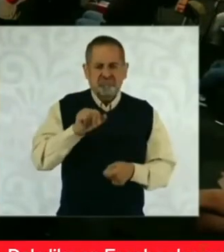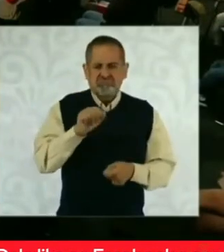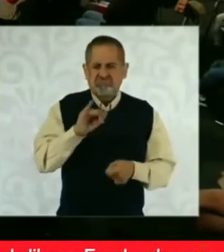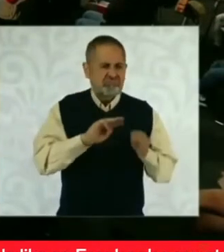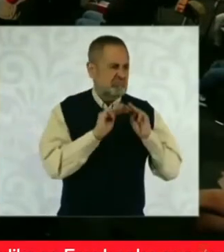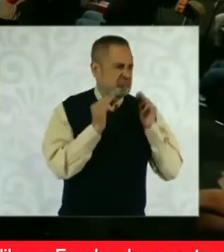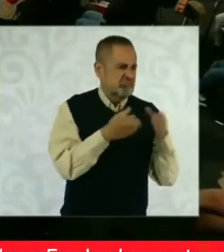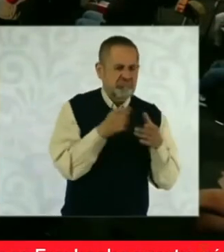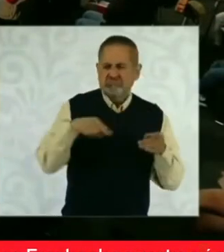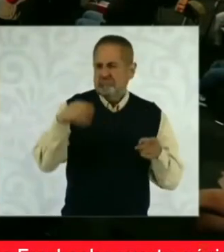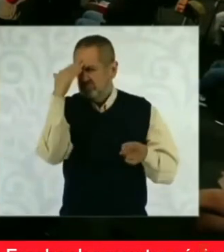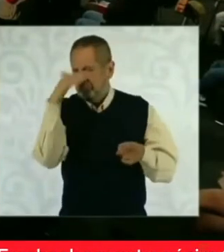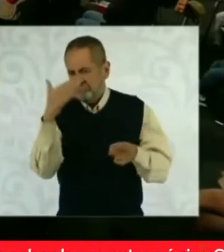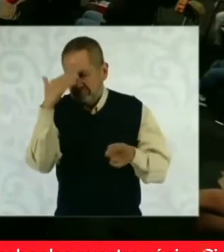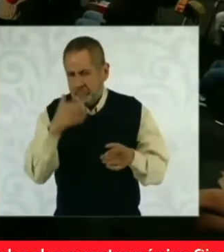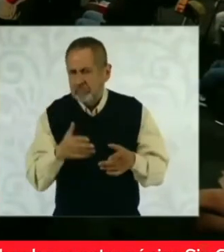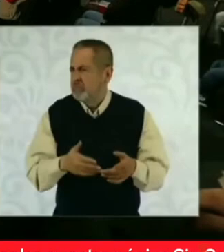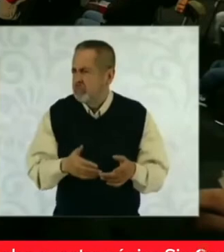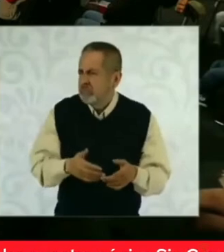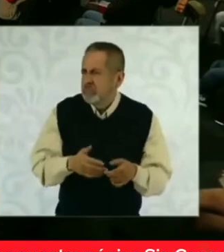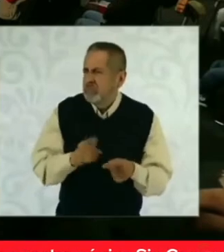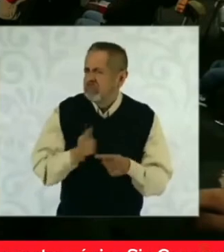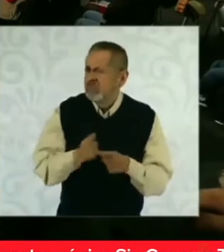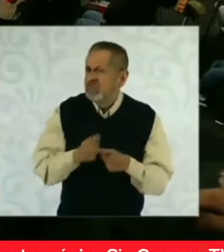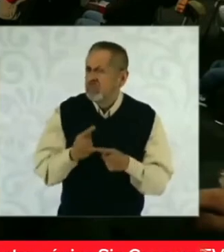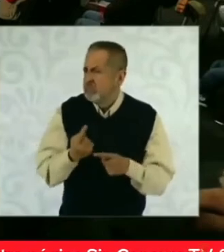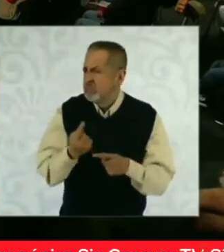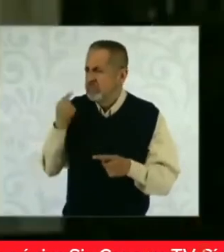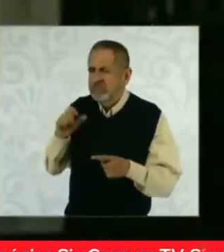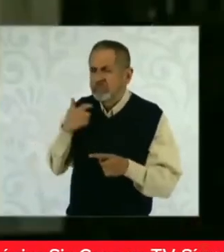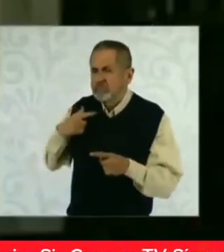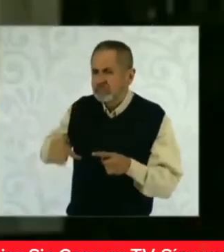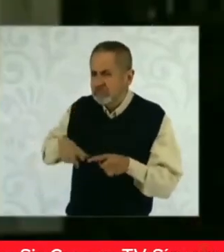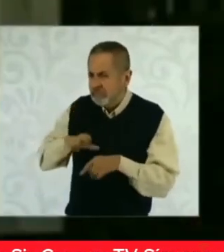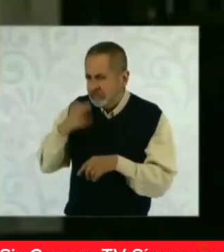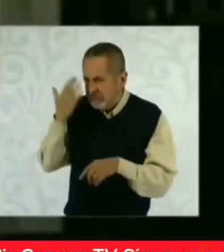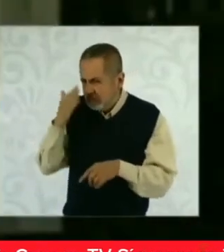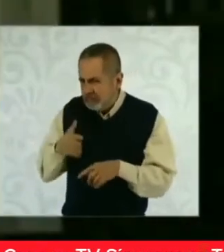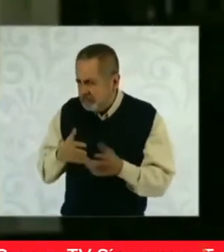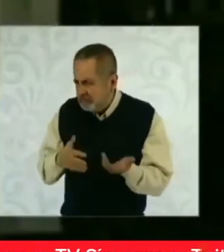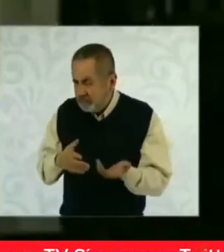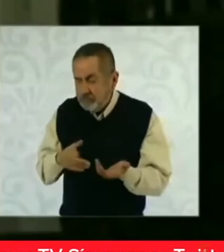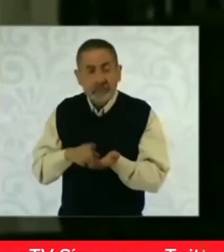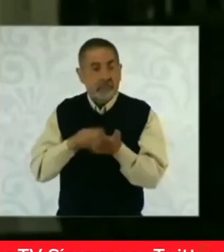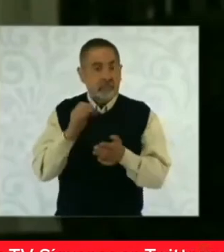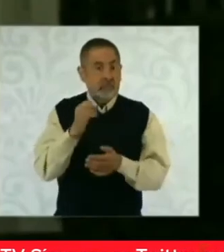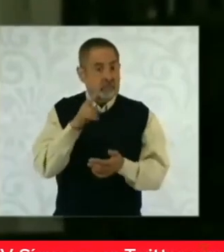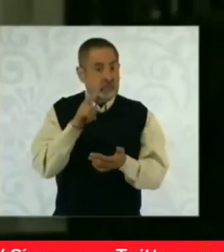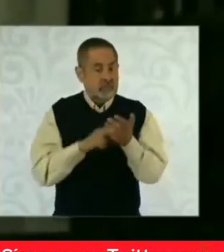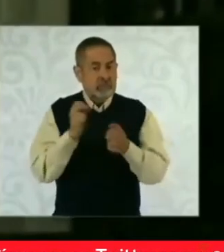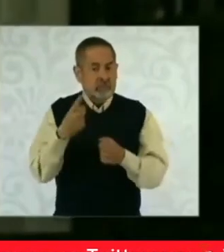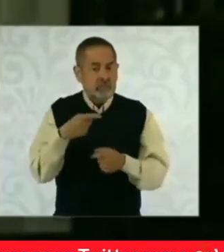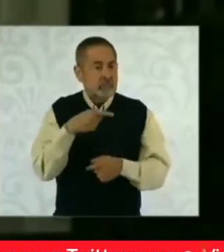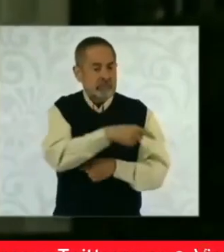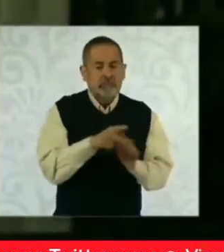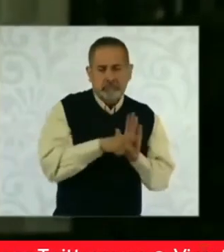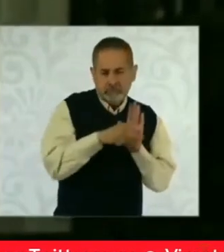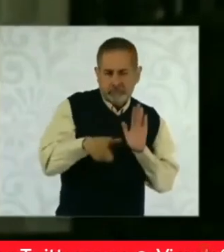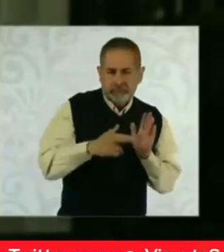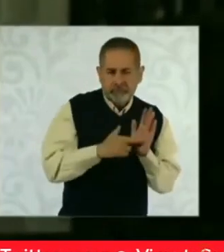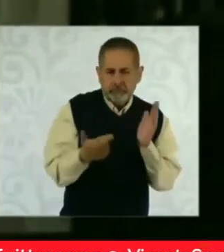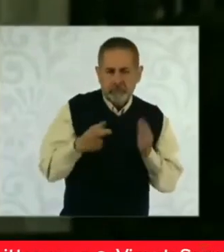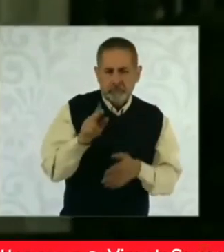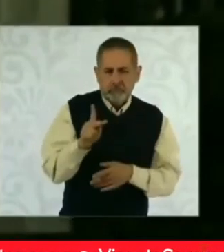pregunta o no lo sabemos. En octubre de 2022, bueno, viene a colación de que en esa fecha, Proceso publicó un reportaje